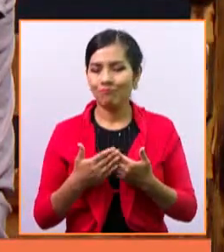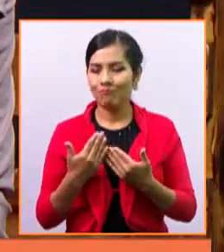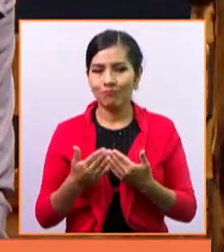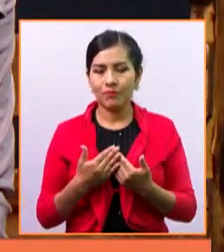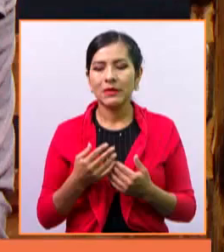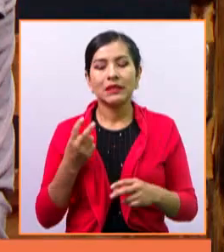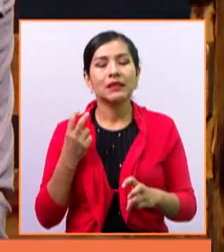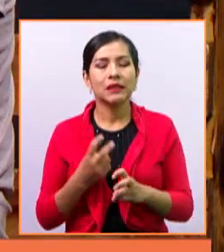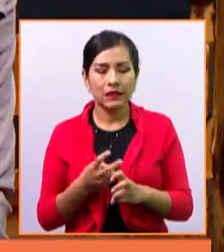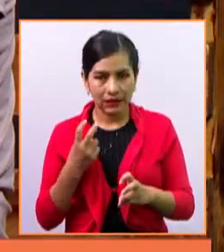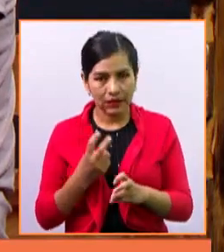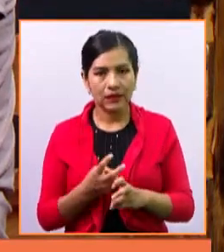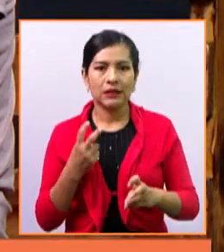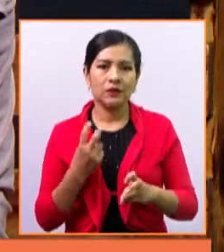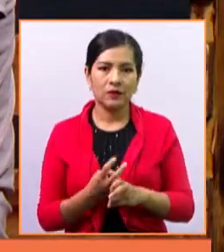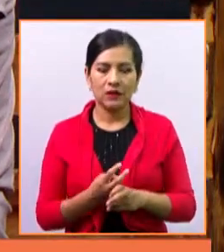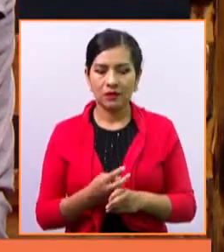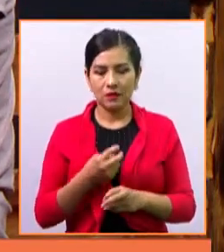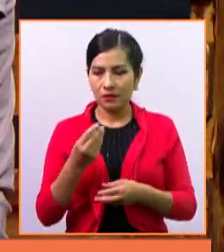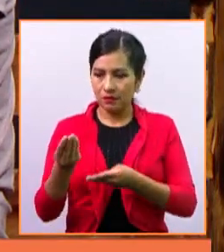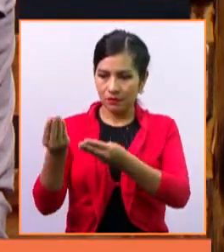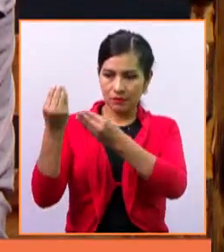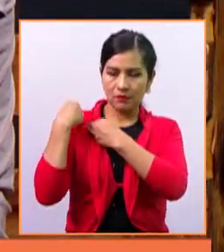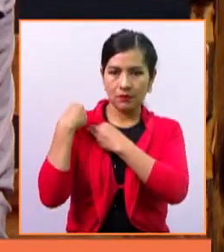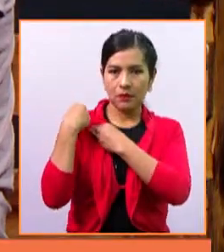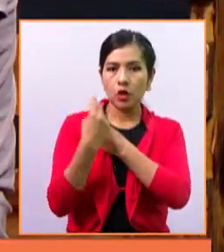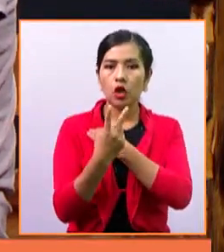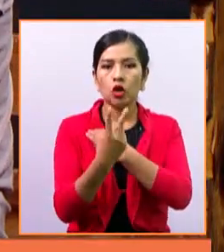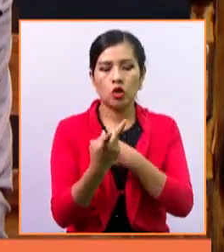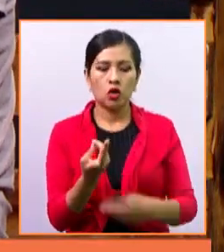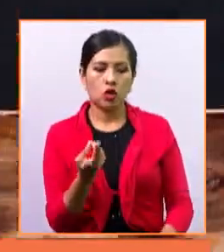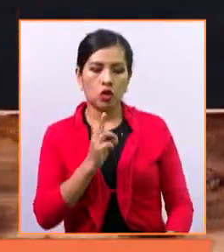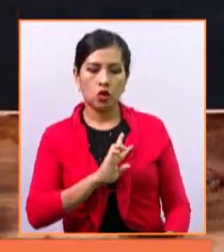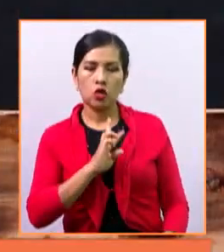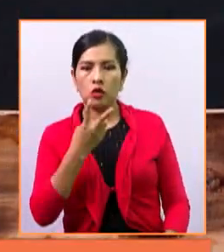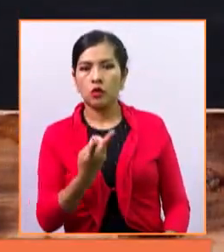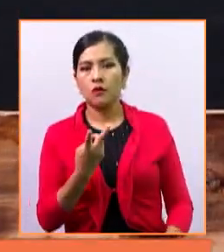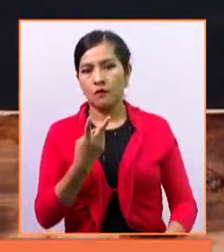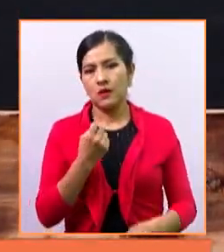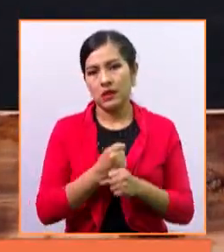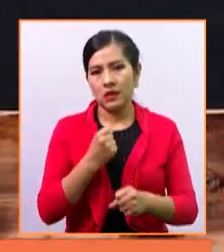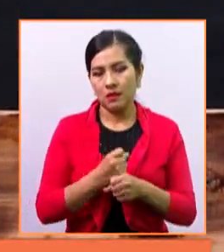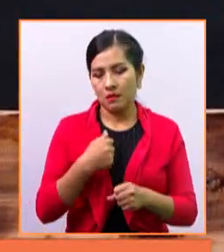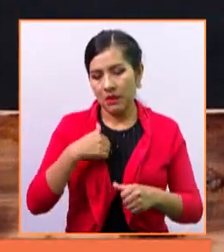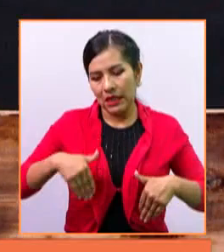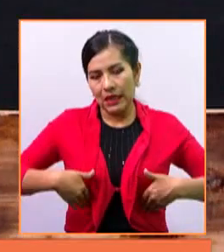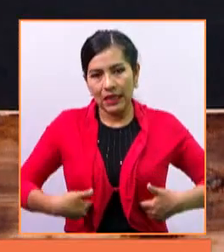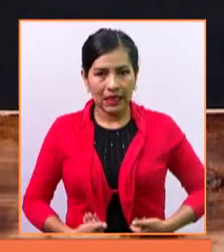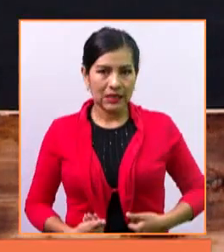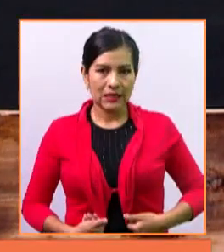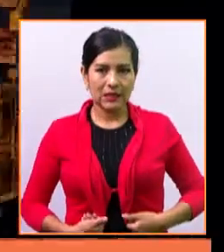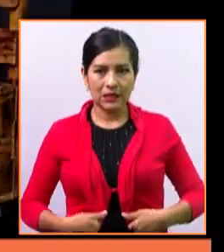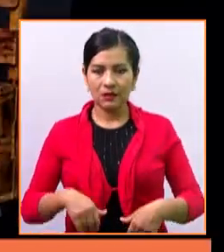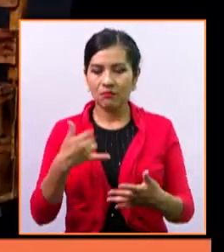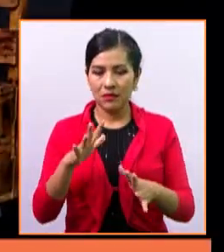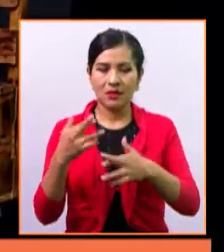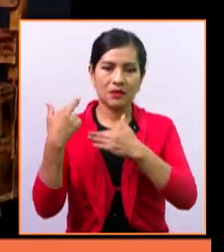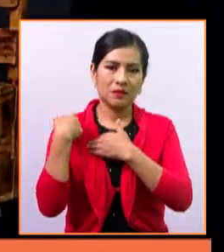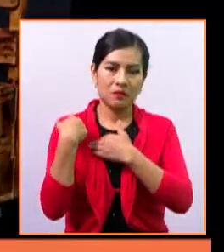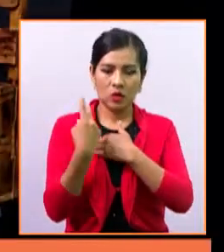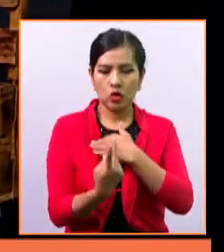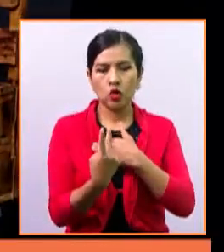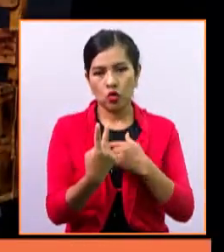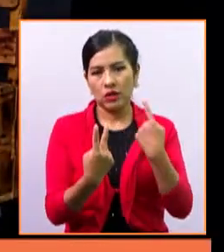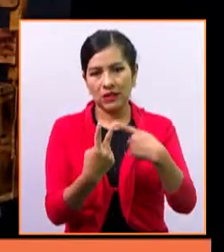algo difícil. Interpretar dos papeles fue algo extenuante. ¿Dos papeles has hecho? Sí.